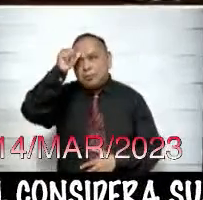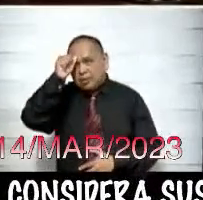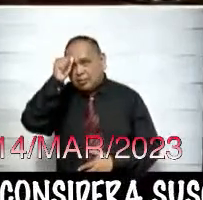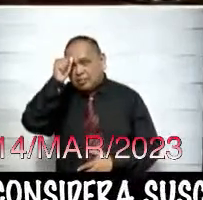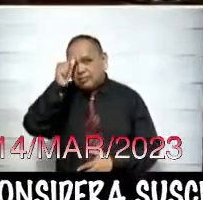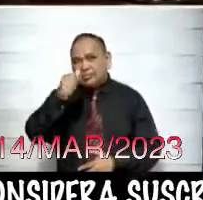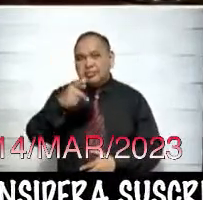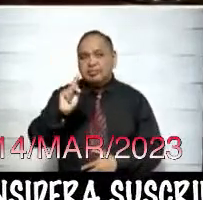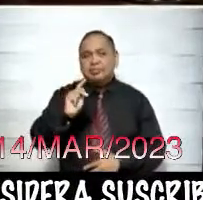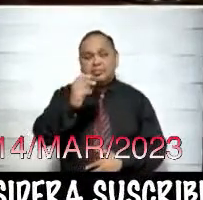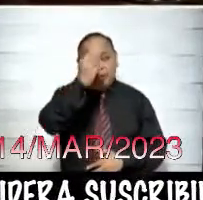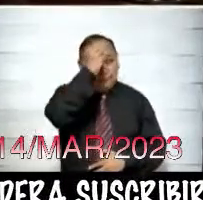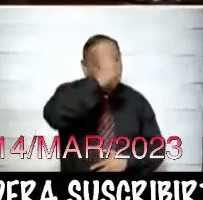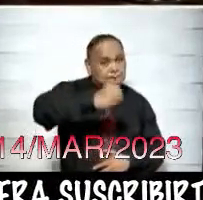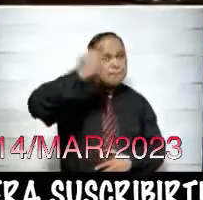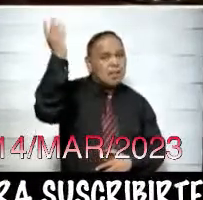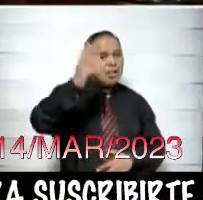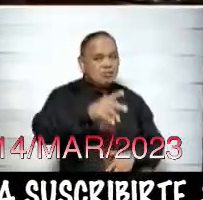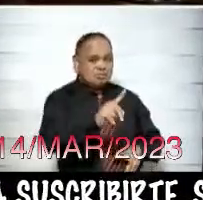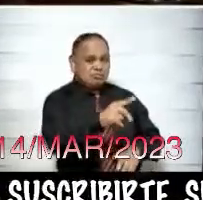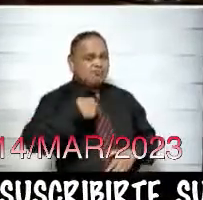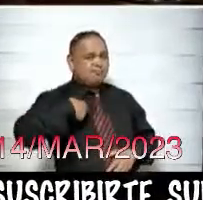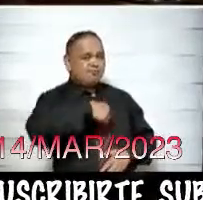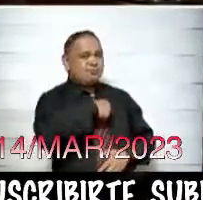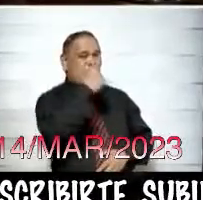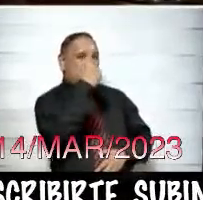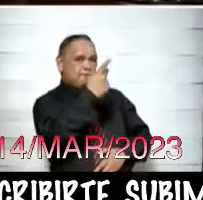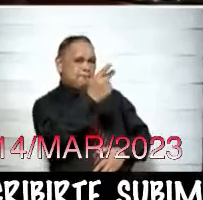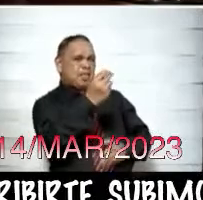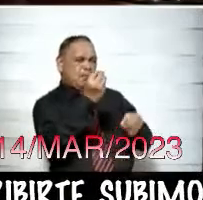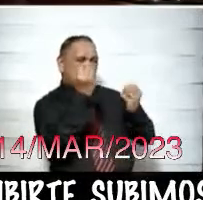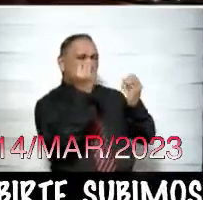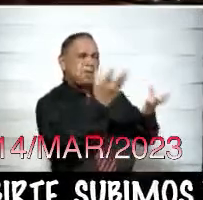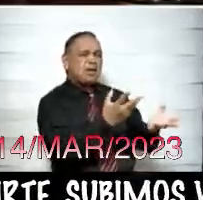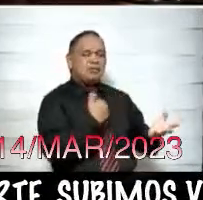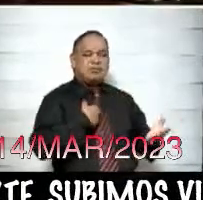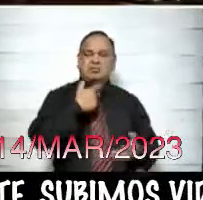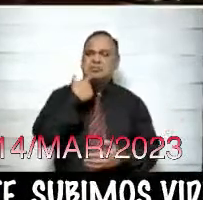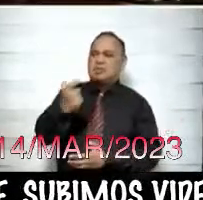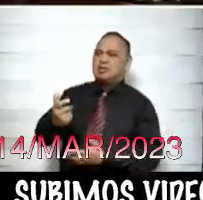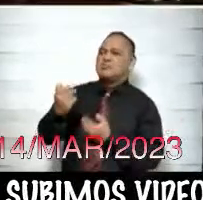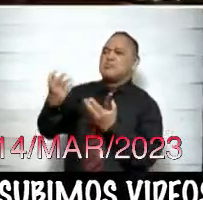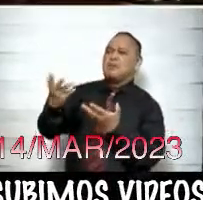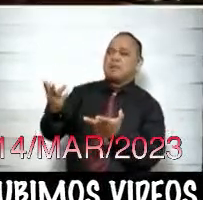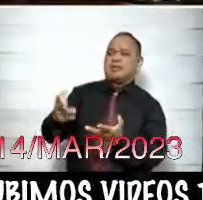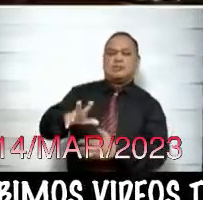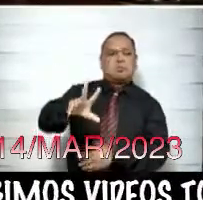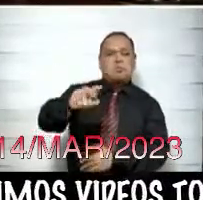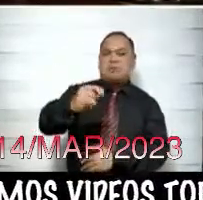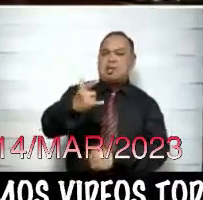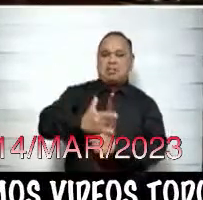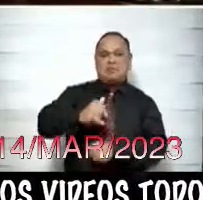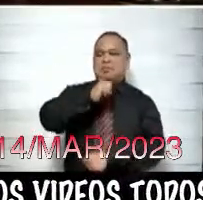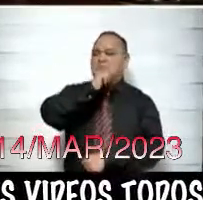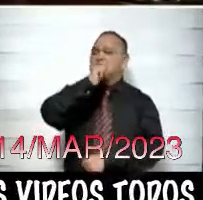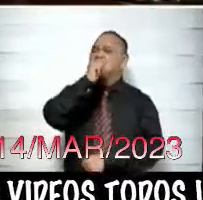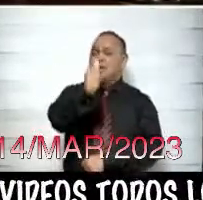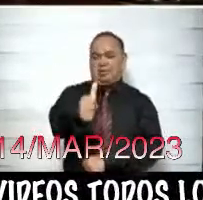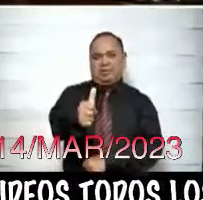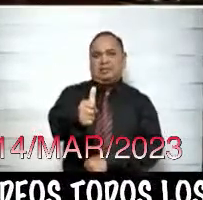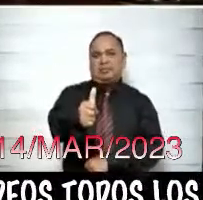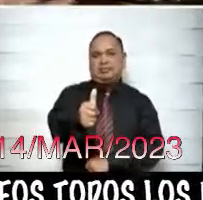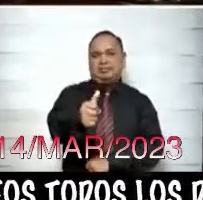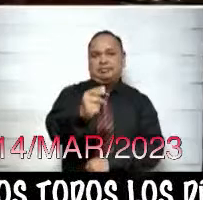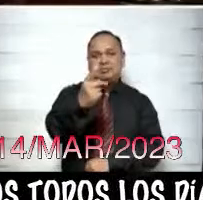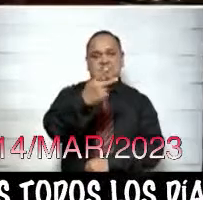Olvídense, pueden esperar sentados, ni un peso, a mí no me sobornan, así que pueden hacer lo que se les pega la gana y